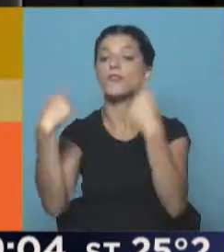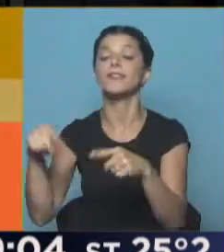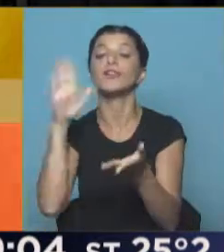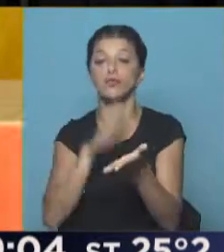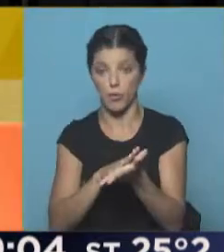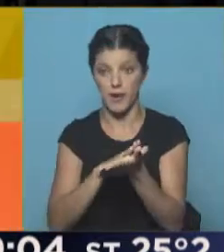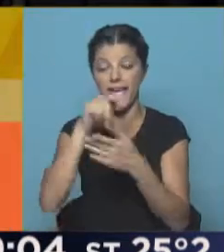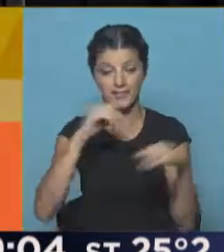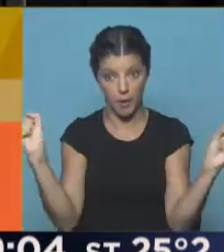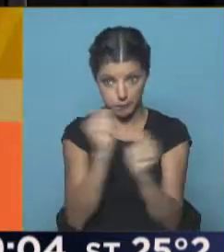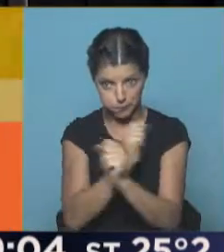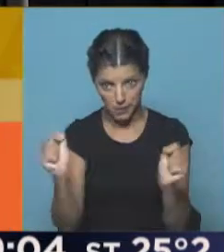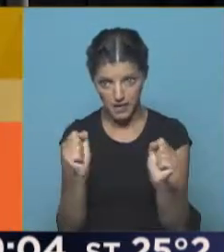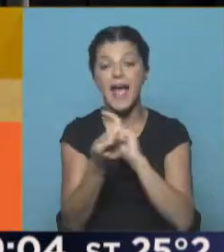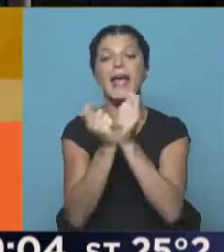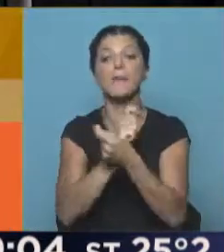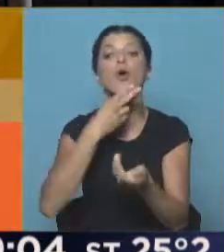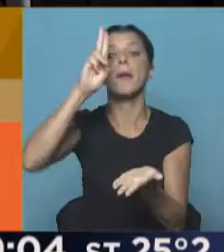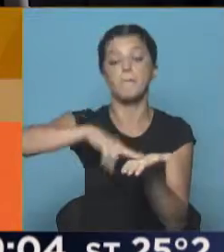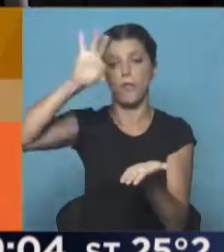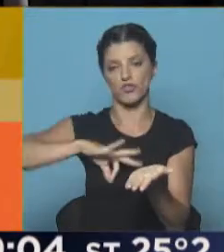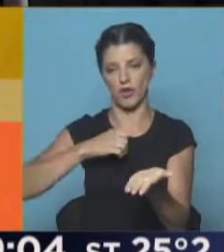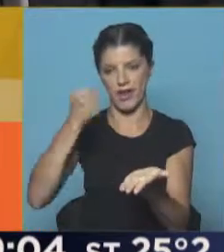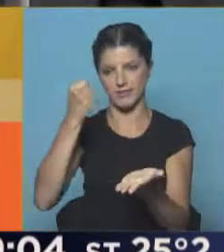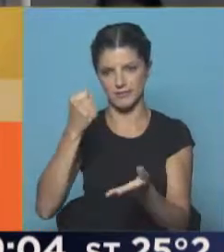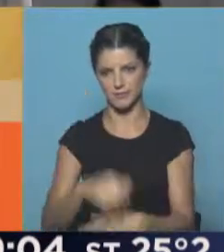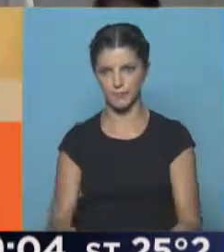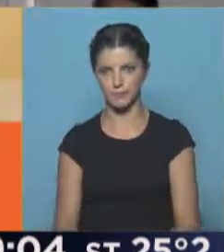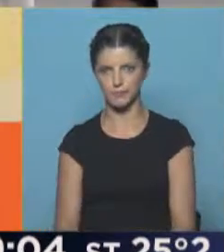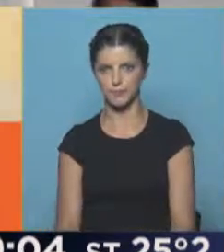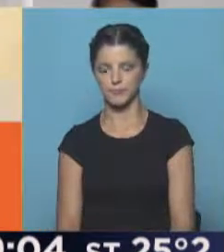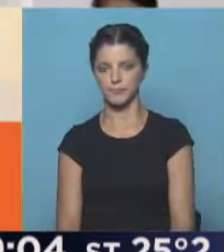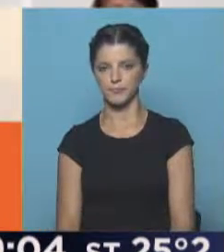relación a la aprobación de esta modificación de la ley del impuesto a las ganancias.